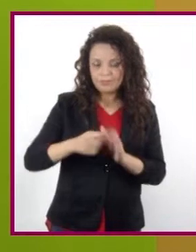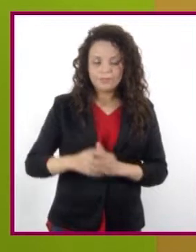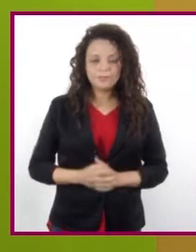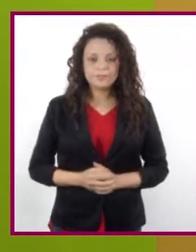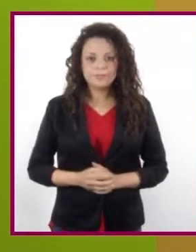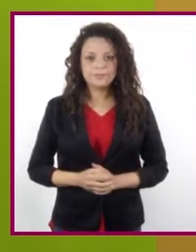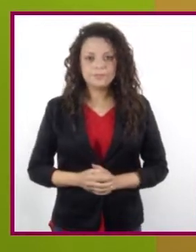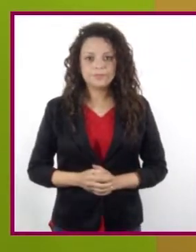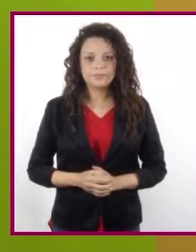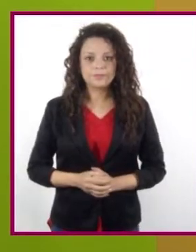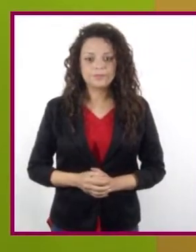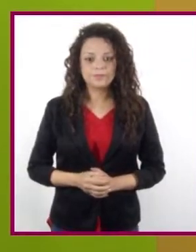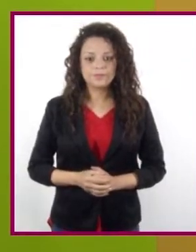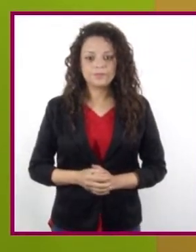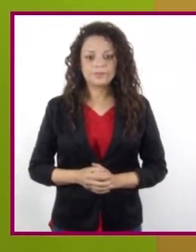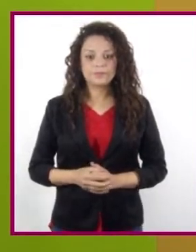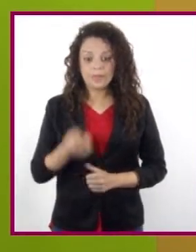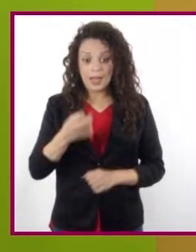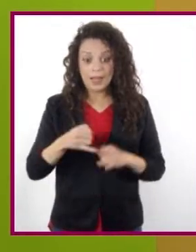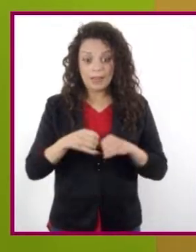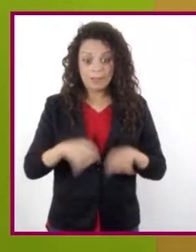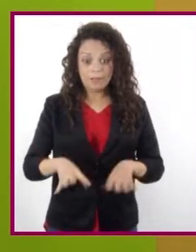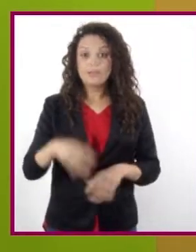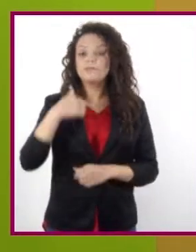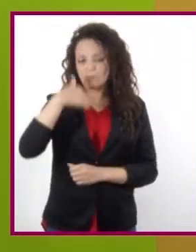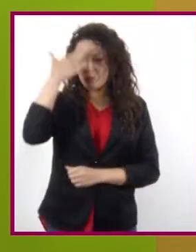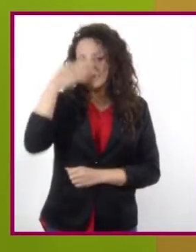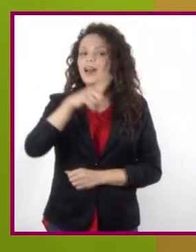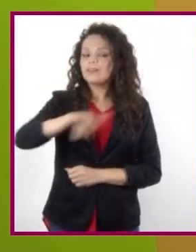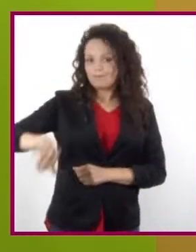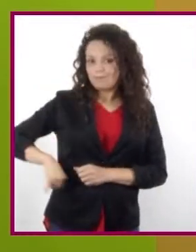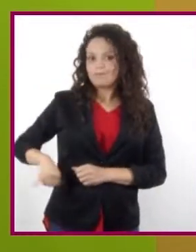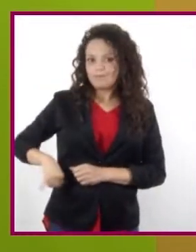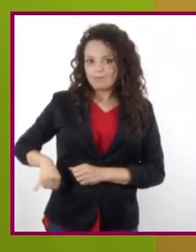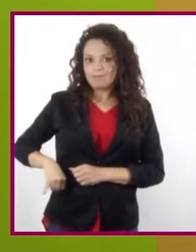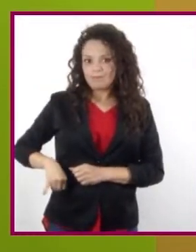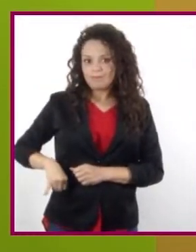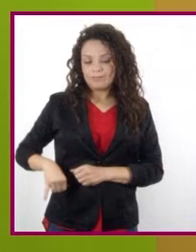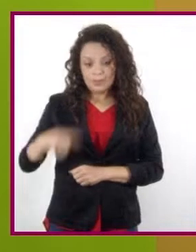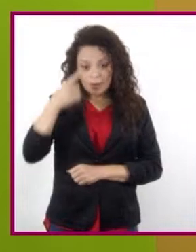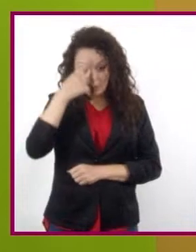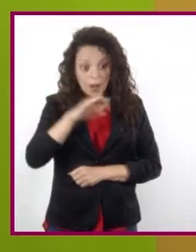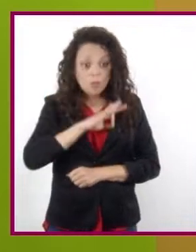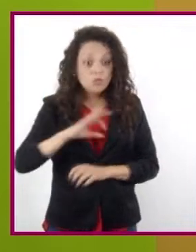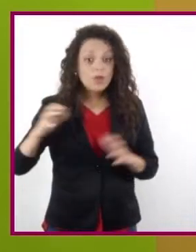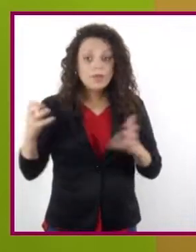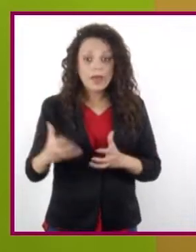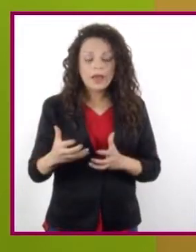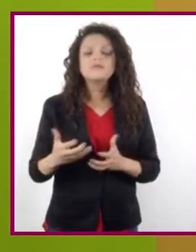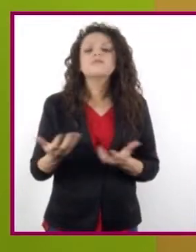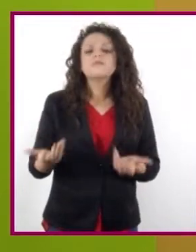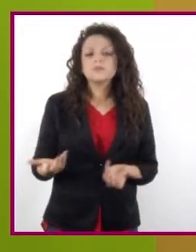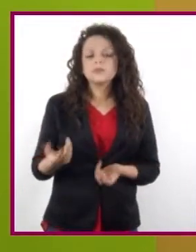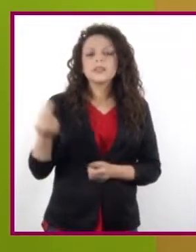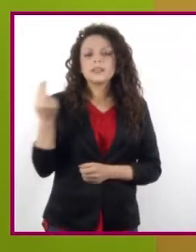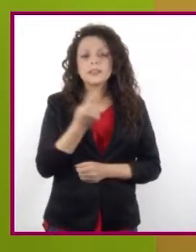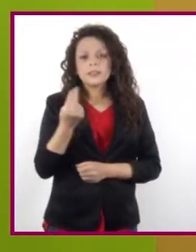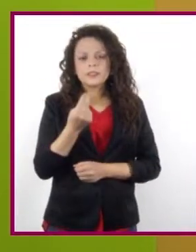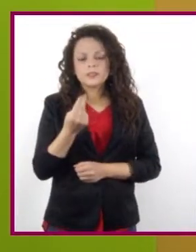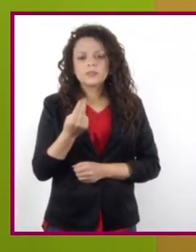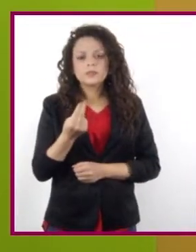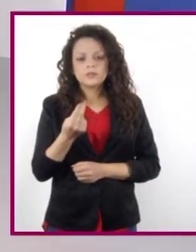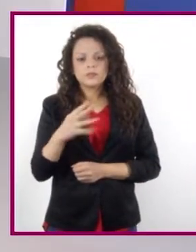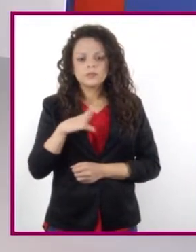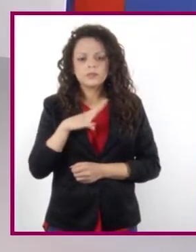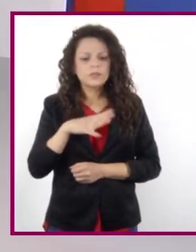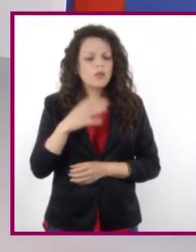Estamos seguros que estos contenidos serán de su interés. Para que puedan desarrollarlos, deberán tener a la mano un objeto de uso común en el